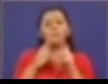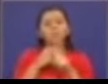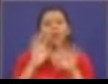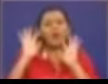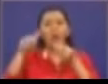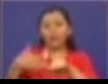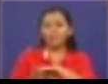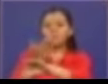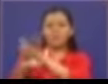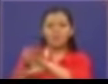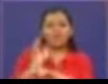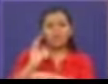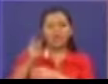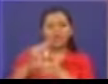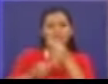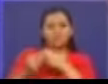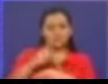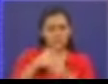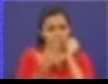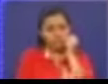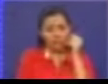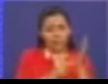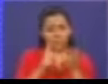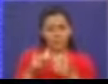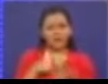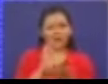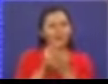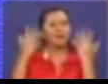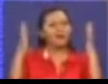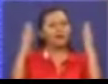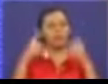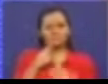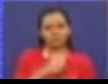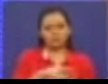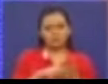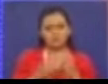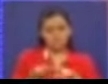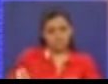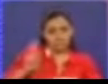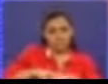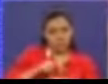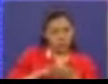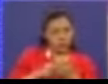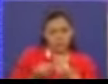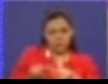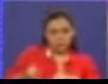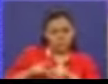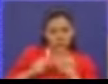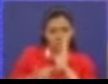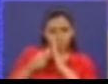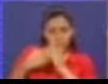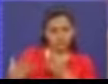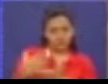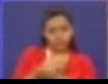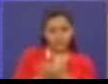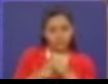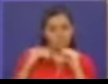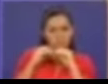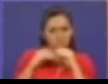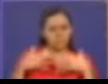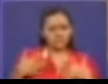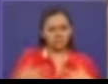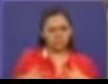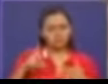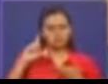ley de herencia, cuando los más pobres tenían que pagar más, ahí se aplaudieron. Y parte de un paquetazo que incluía otros impuestos muy graves, alza